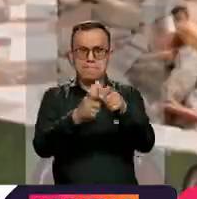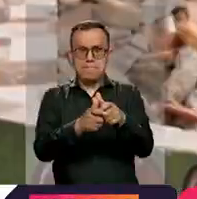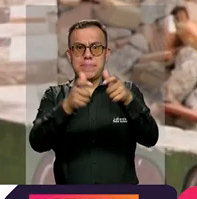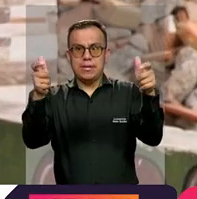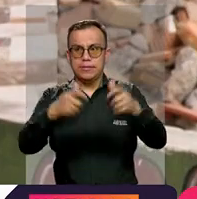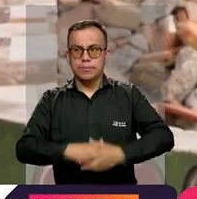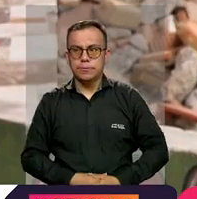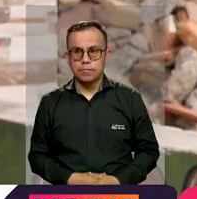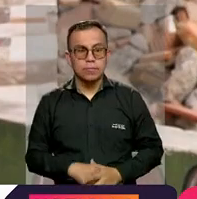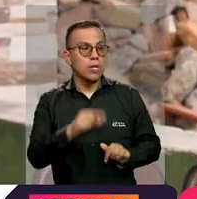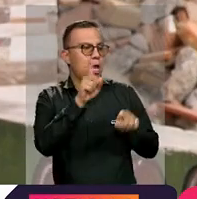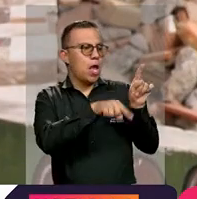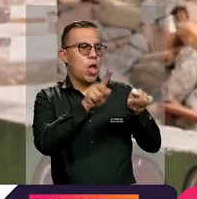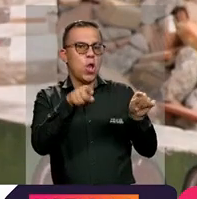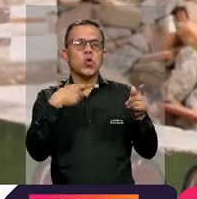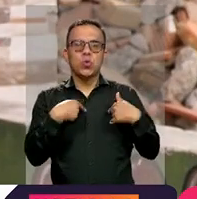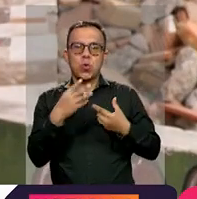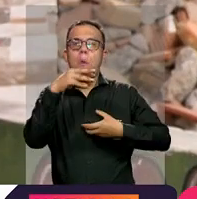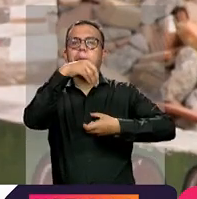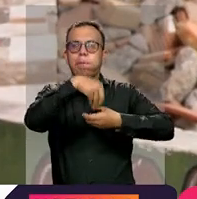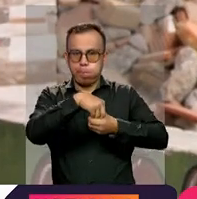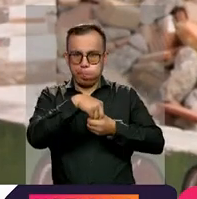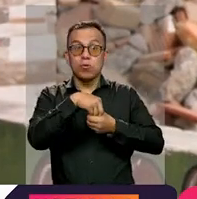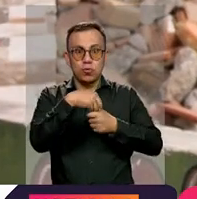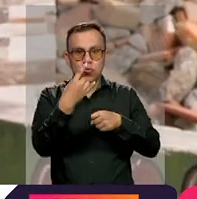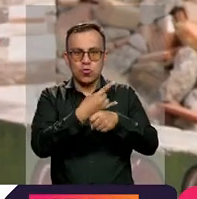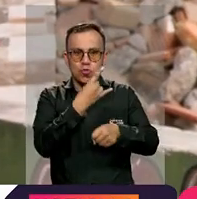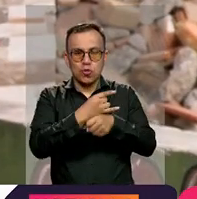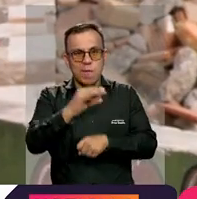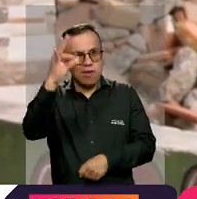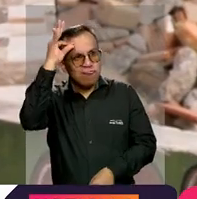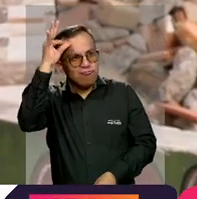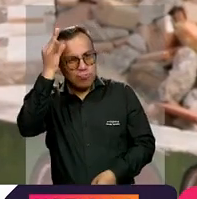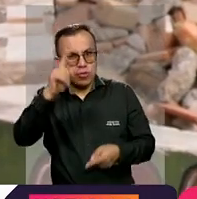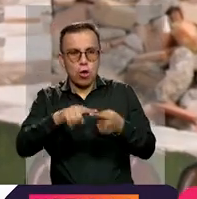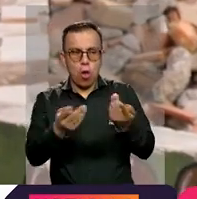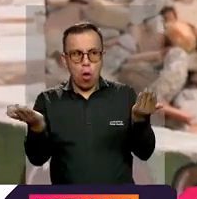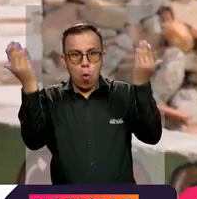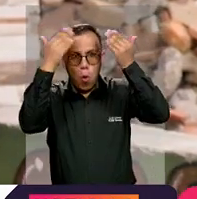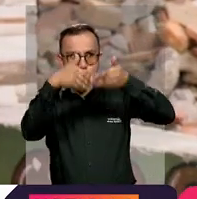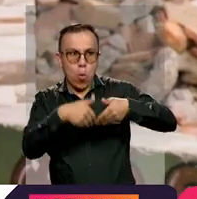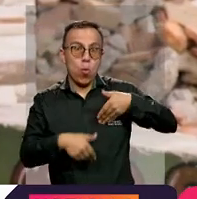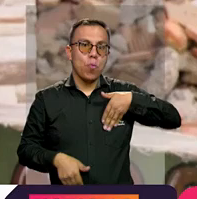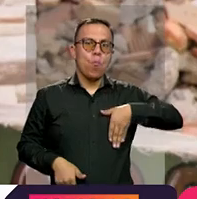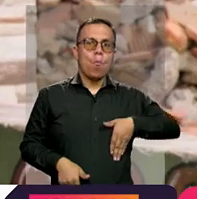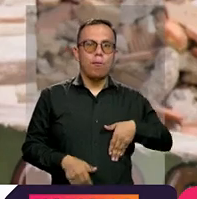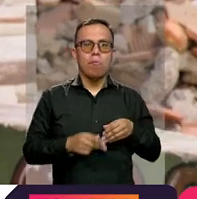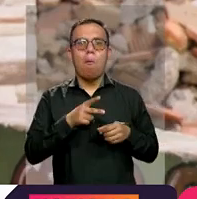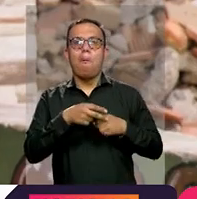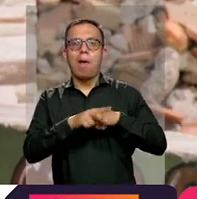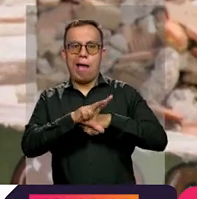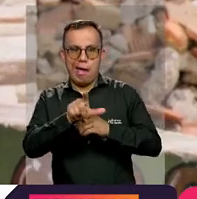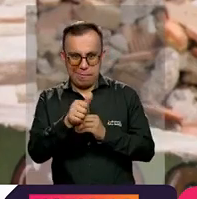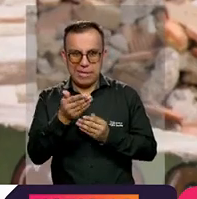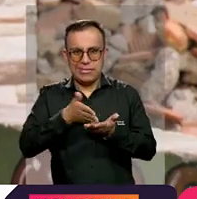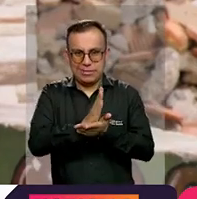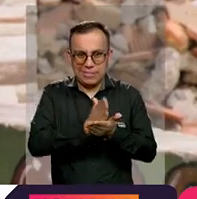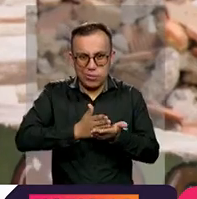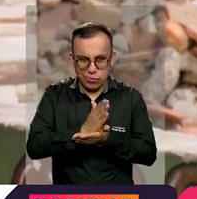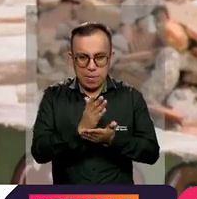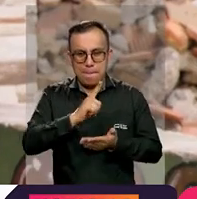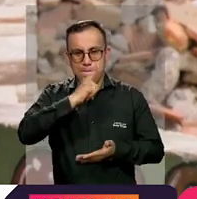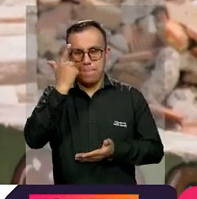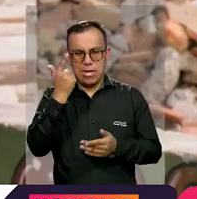sector. Algunos para consumir drogas, otros también para guardar como armas blancas